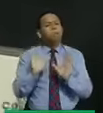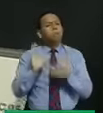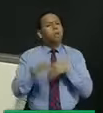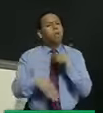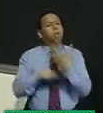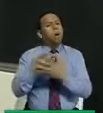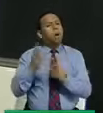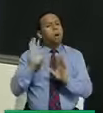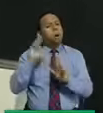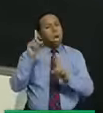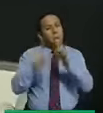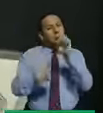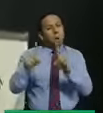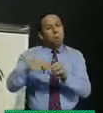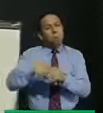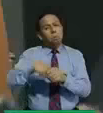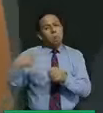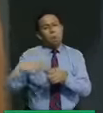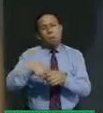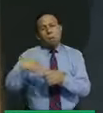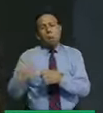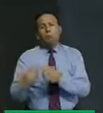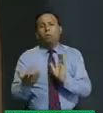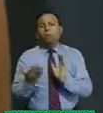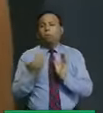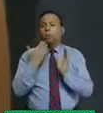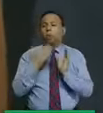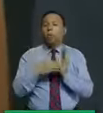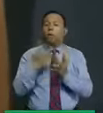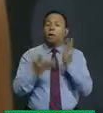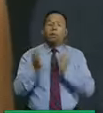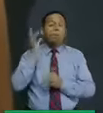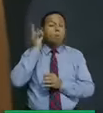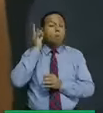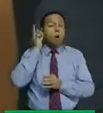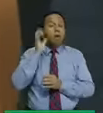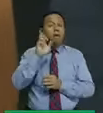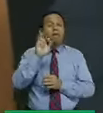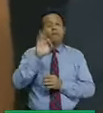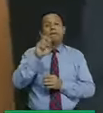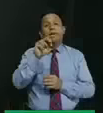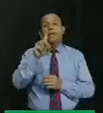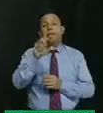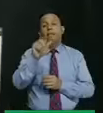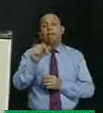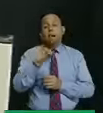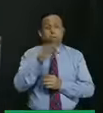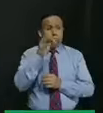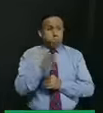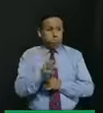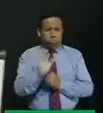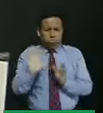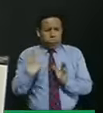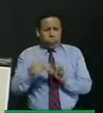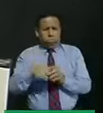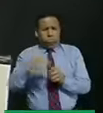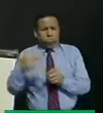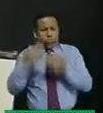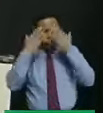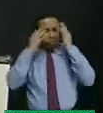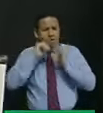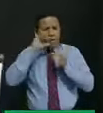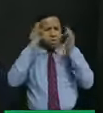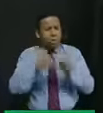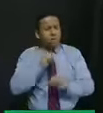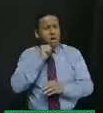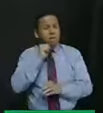alguien se ha desistido. Alguien como Fernanda Jiménez, quizás. Es que no lo ha hecho público, pues. En todo caso, cada cual responde por sus actos. Construye la